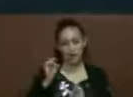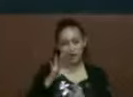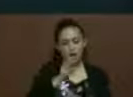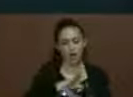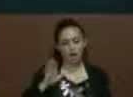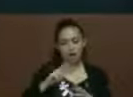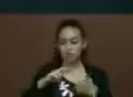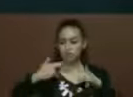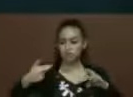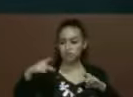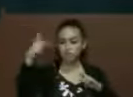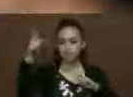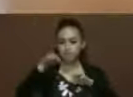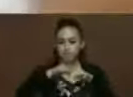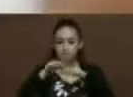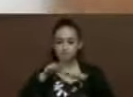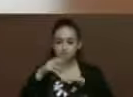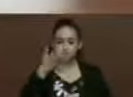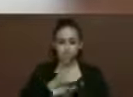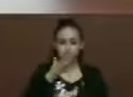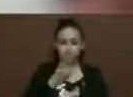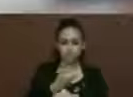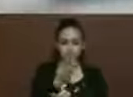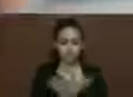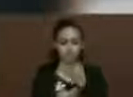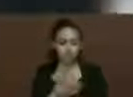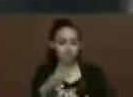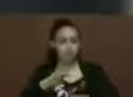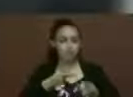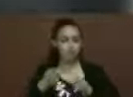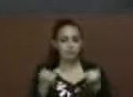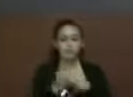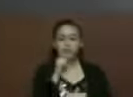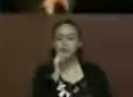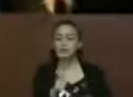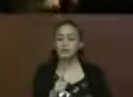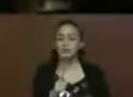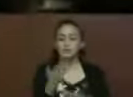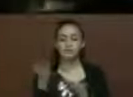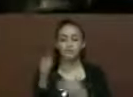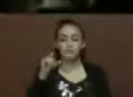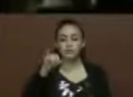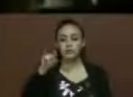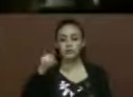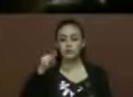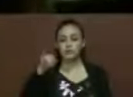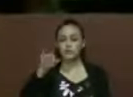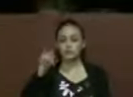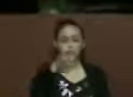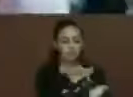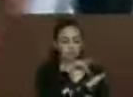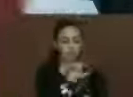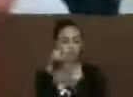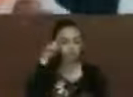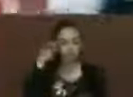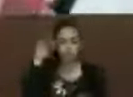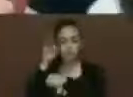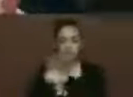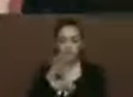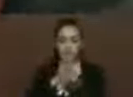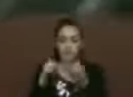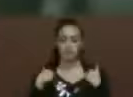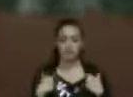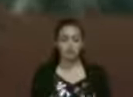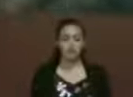relación con los trabajos en esta materia. Y además, José Luis ha sido un activista y defensor de los derechos